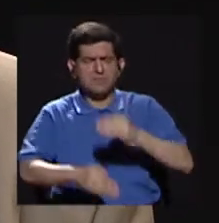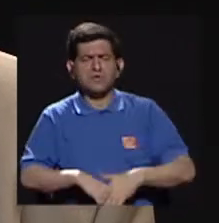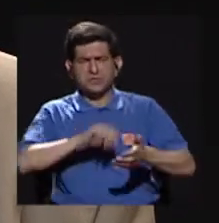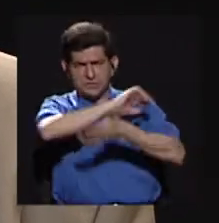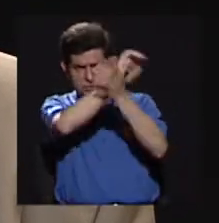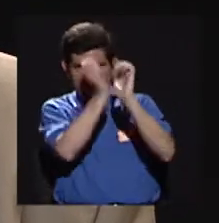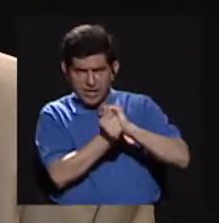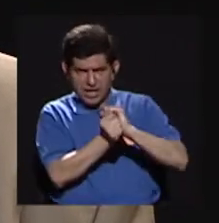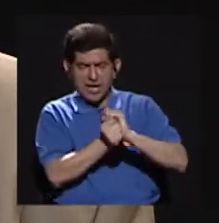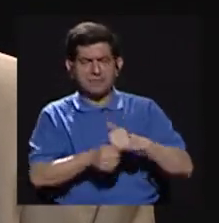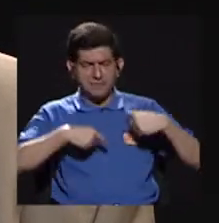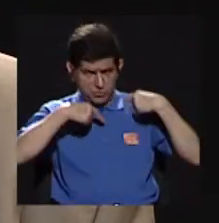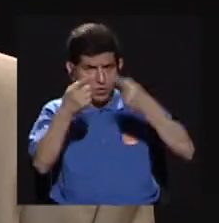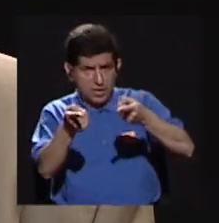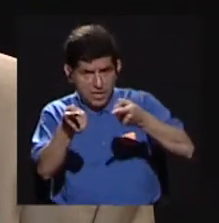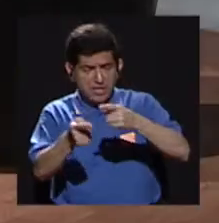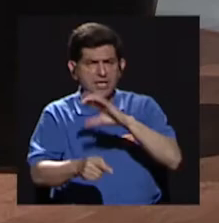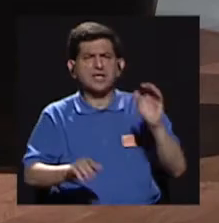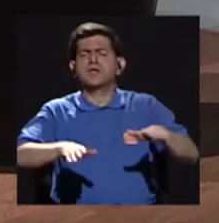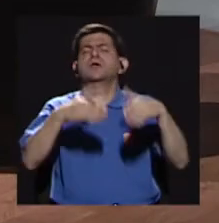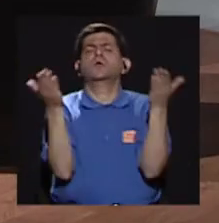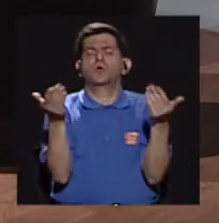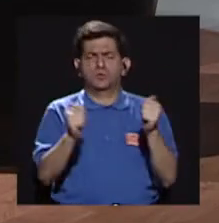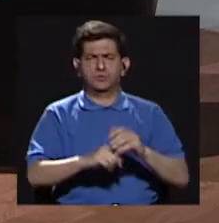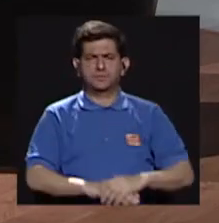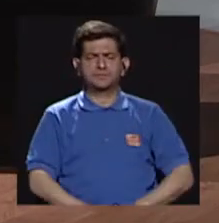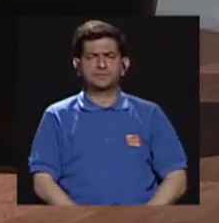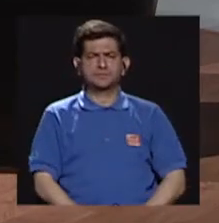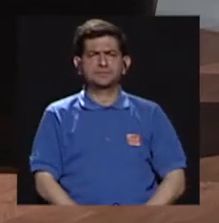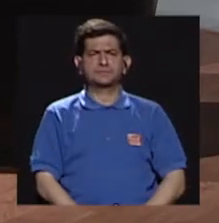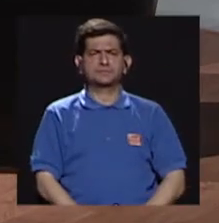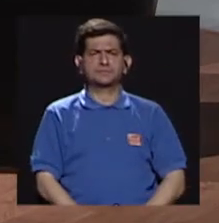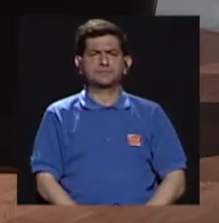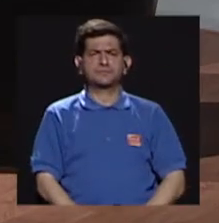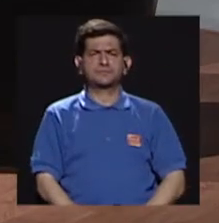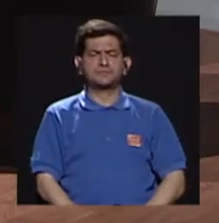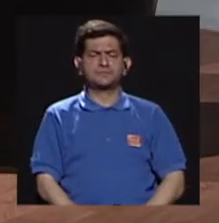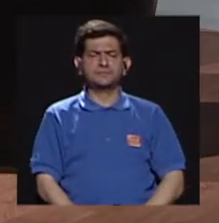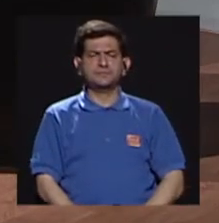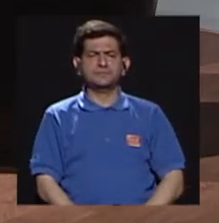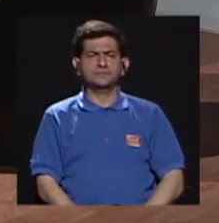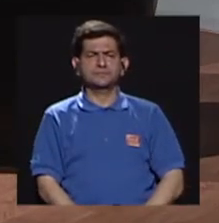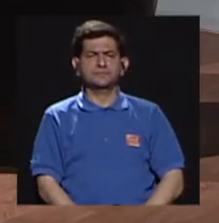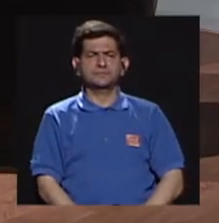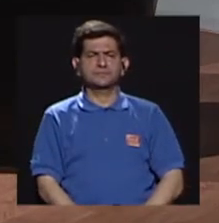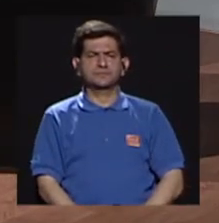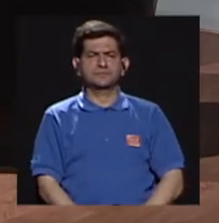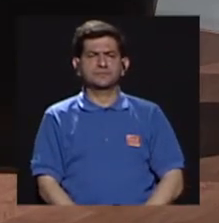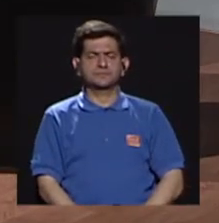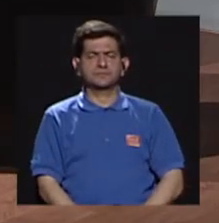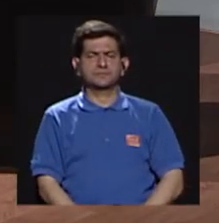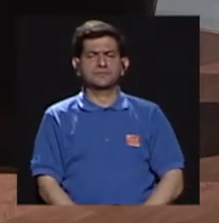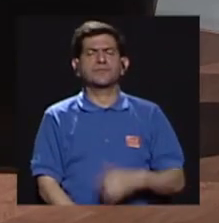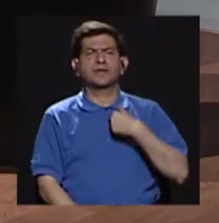sentido se está dando bueno yo yo creo